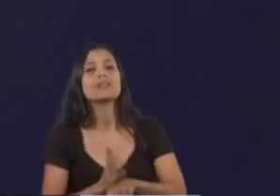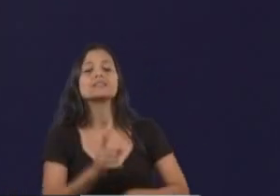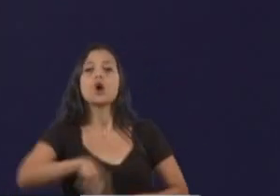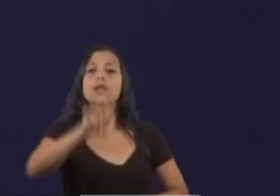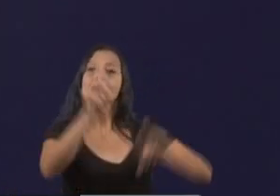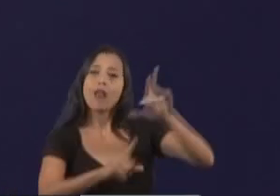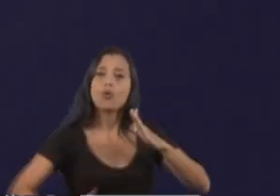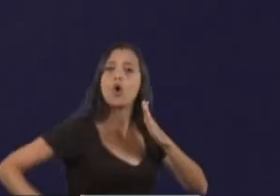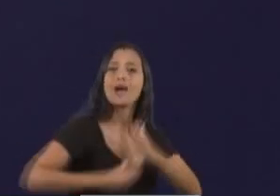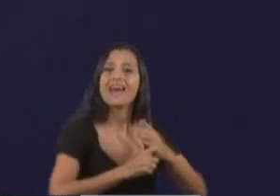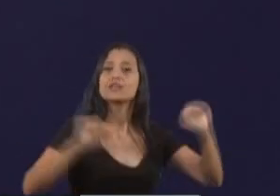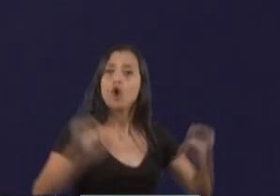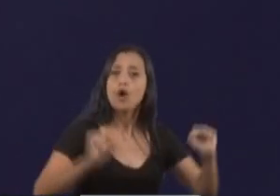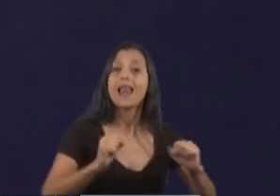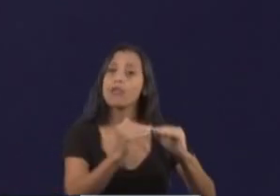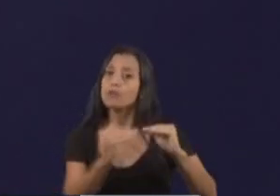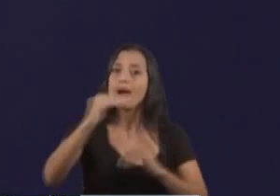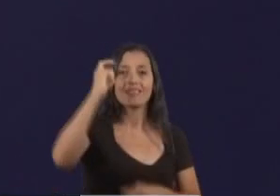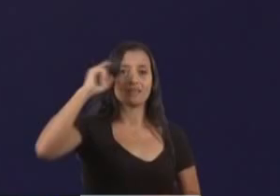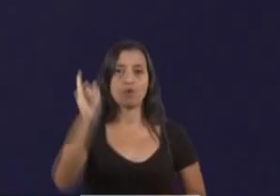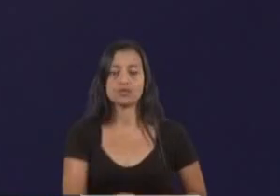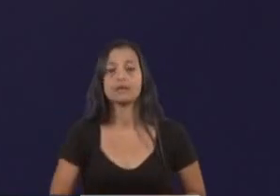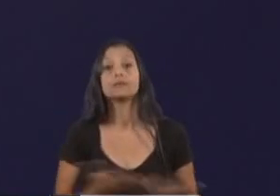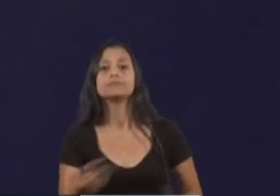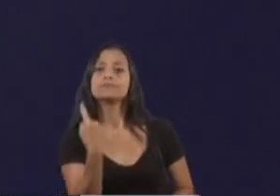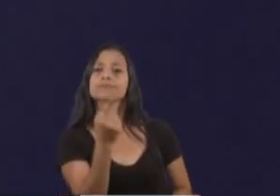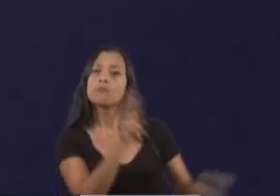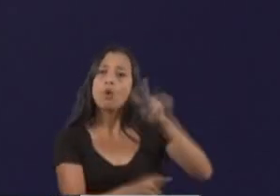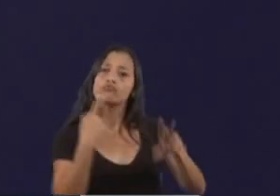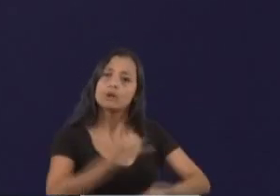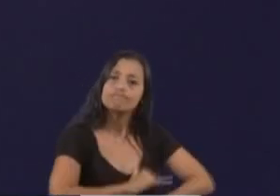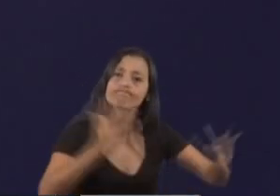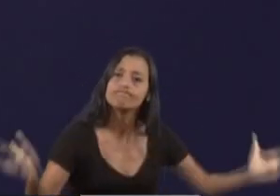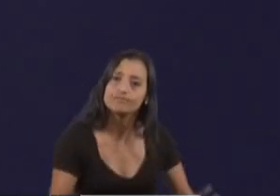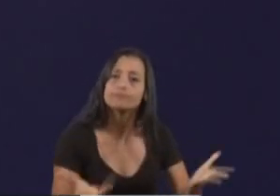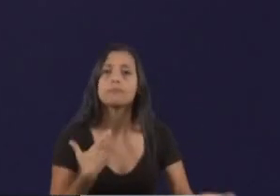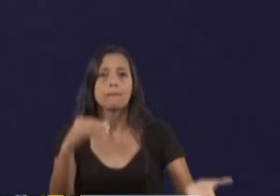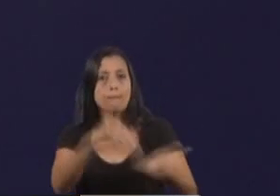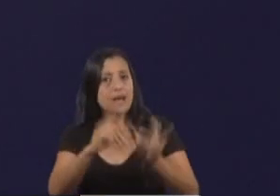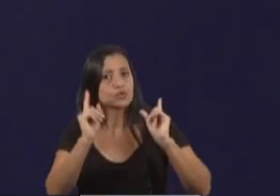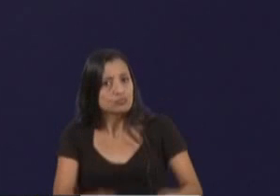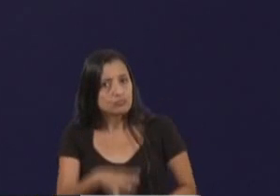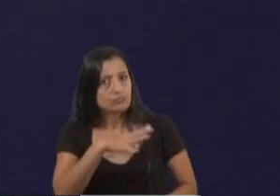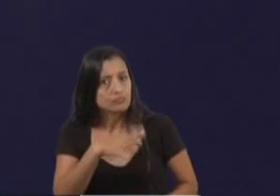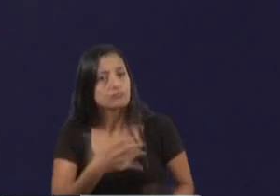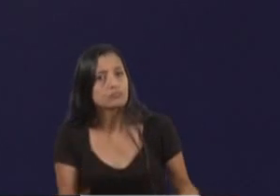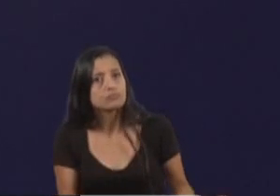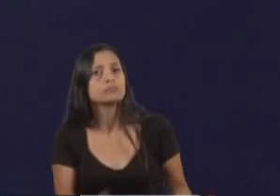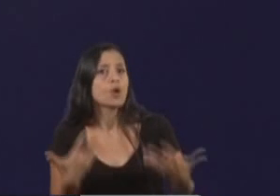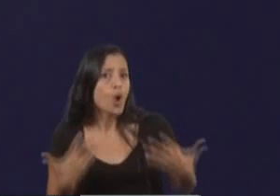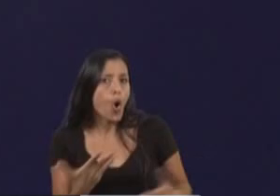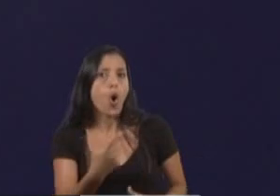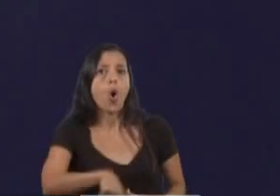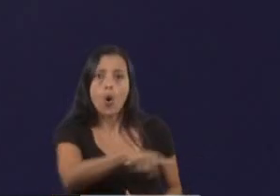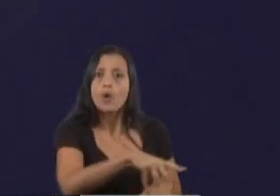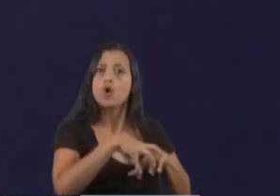en volumen subieron un 10%. Para impulsar aún más, por supuesto, el excelente